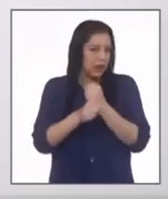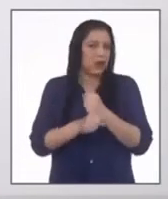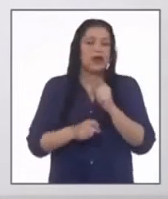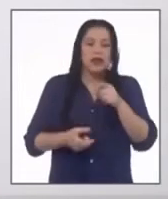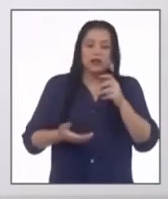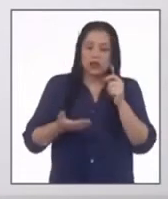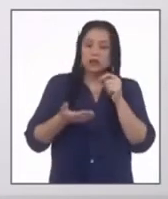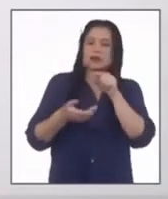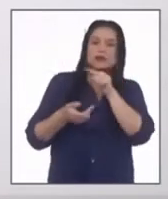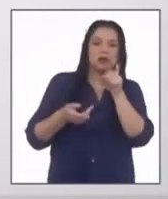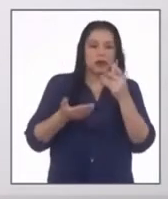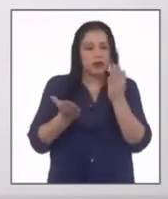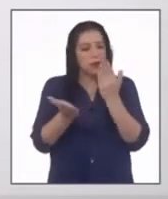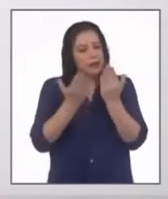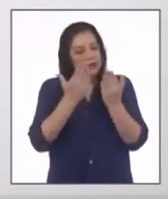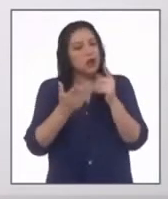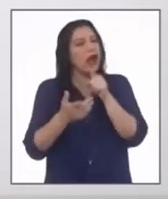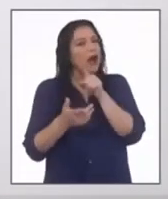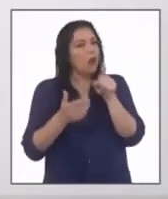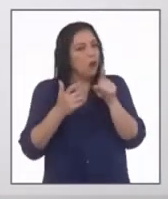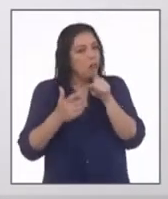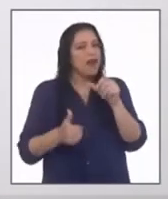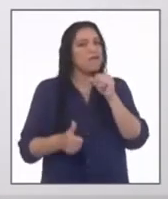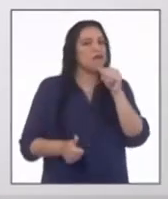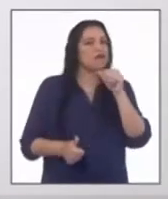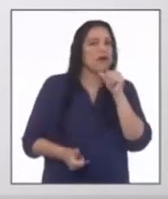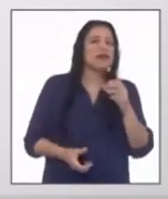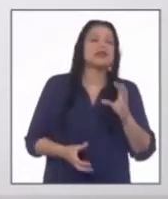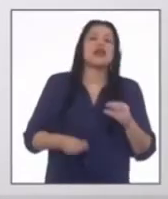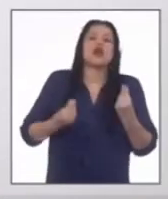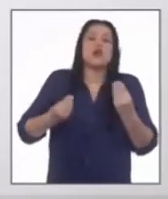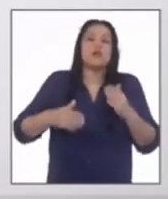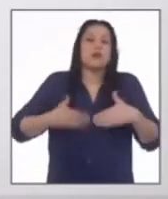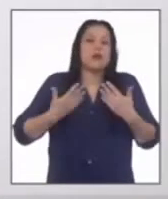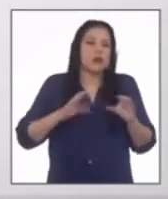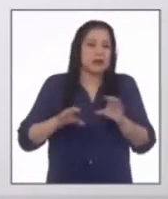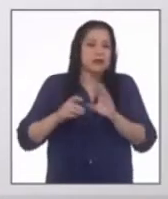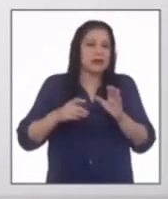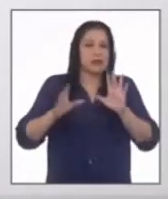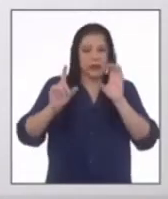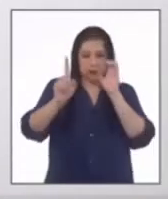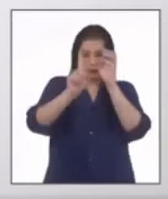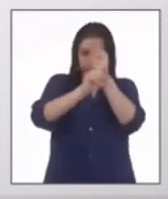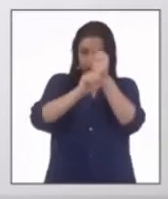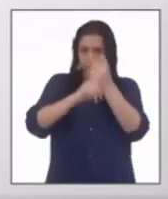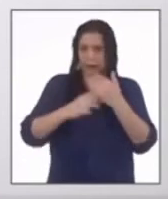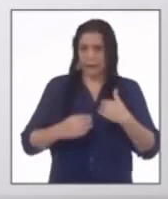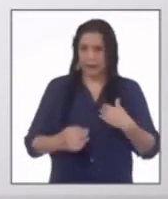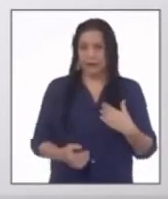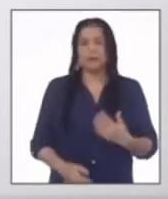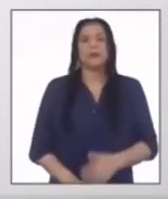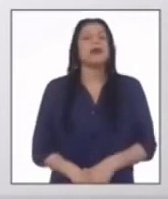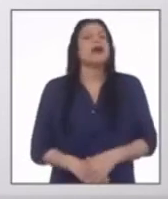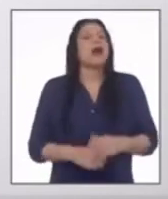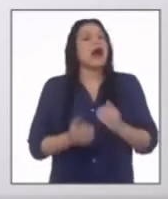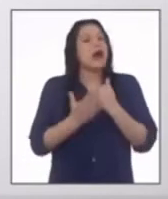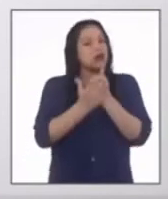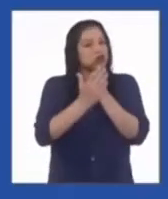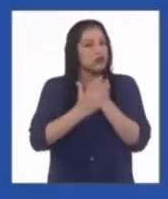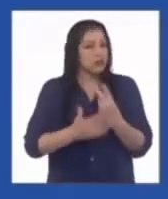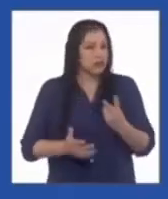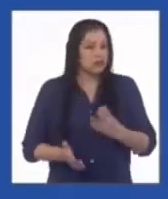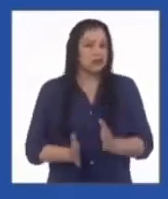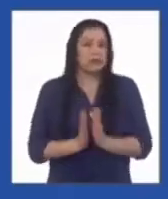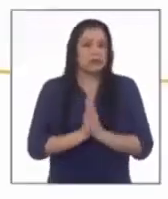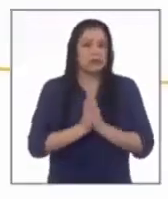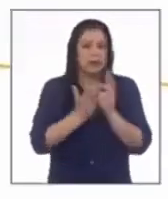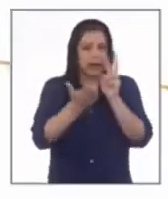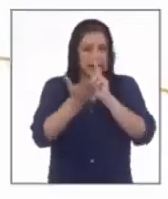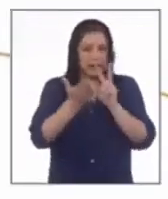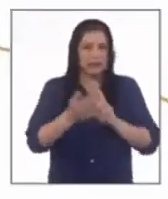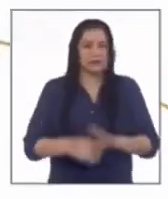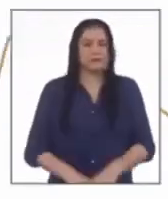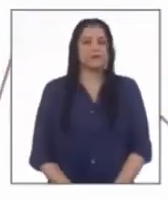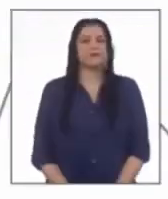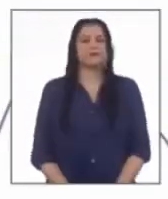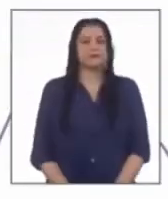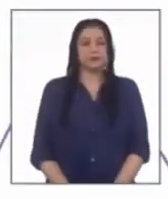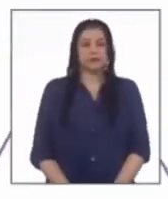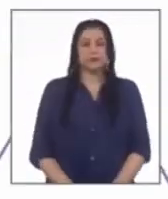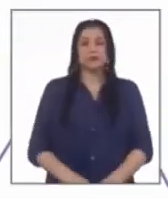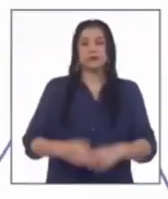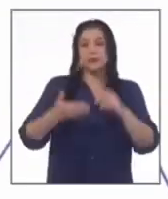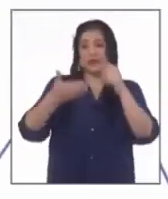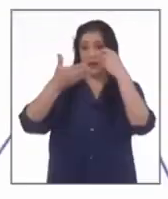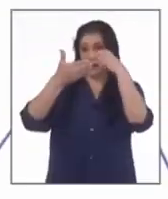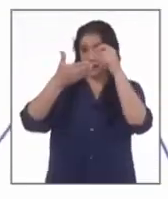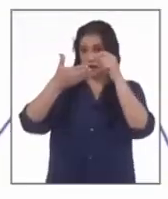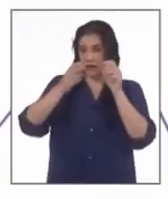cómo vamos y qué debemos hacer para lograr nuestro propósito. Ayúdenme, Stephanie Junior. Los